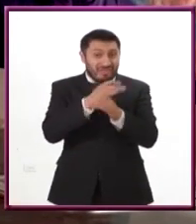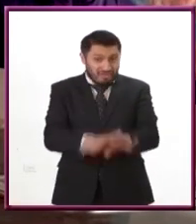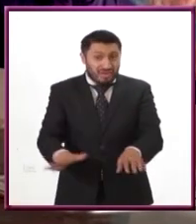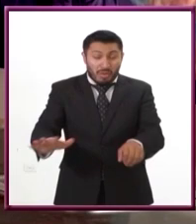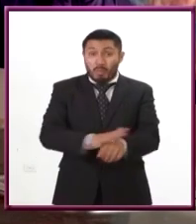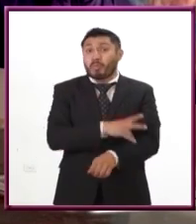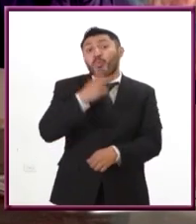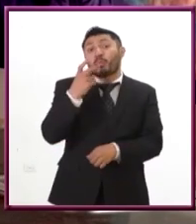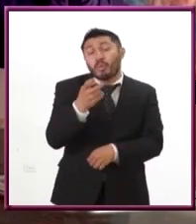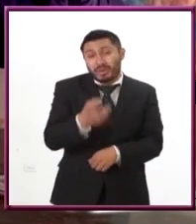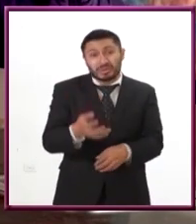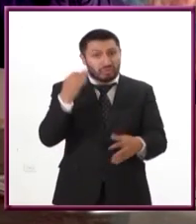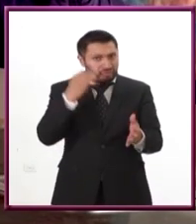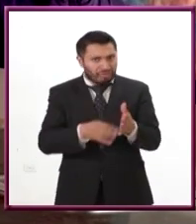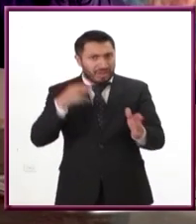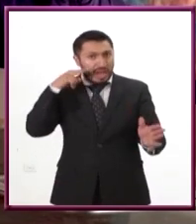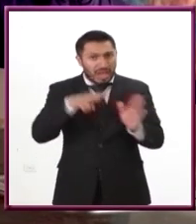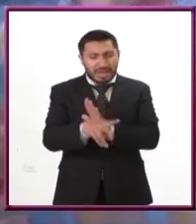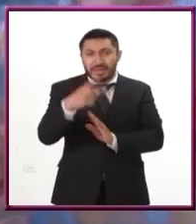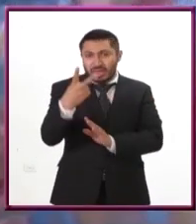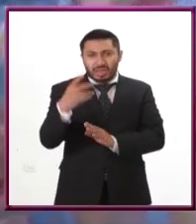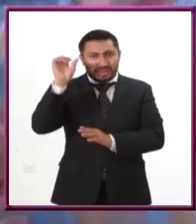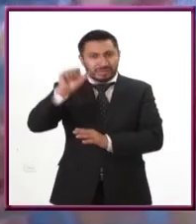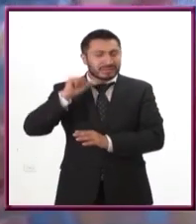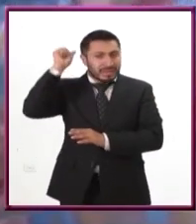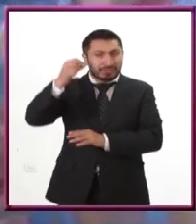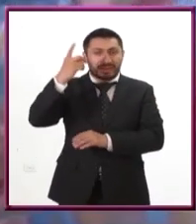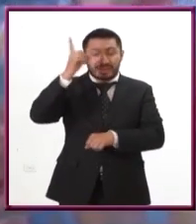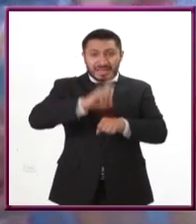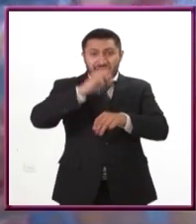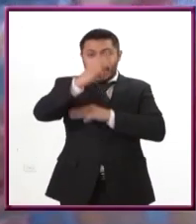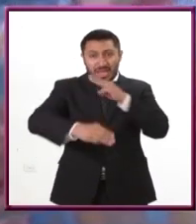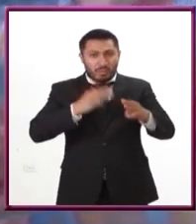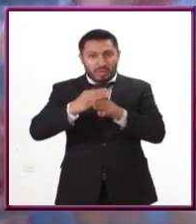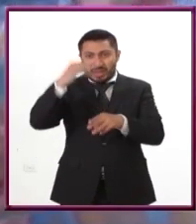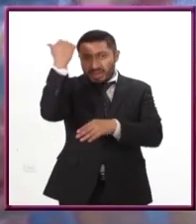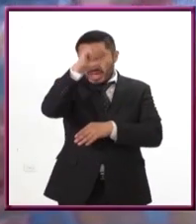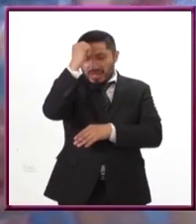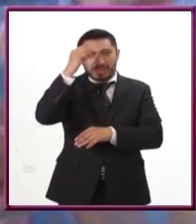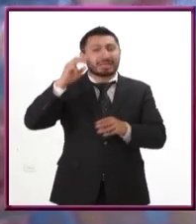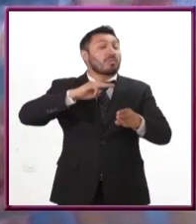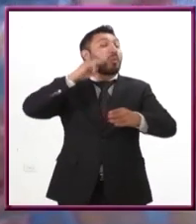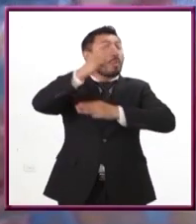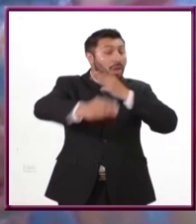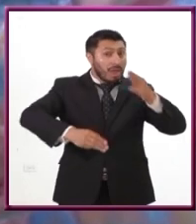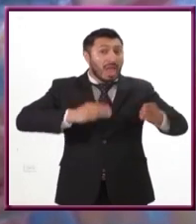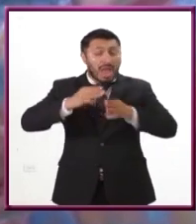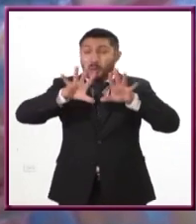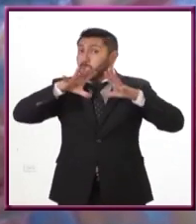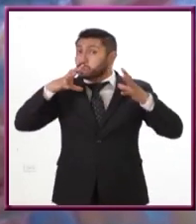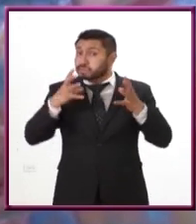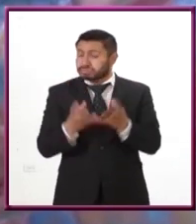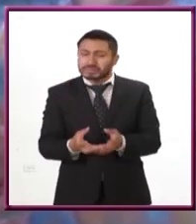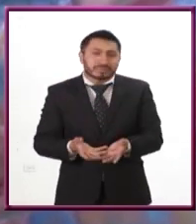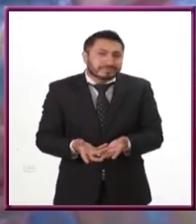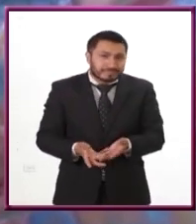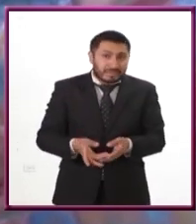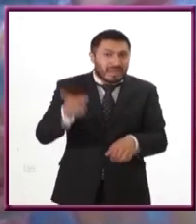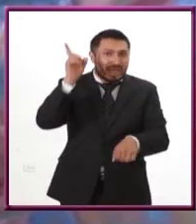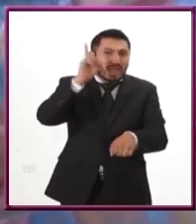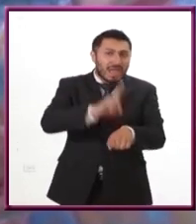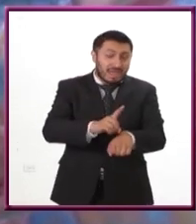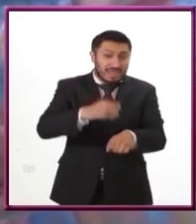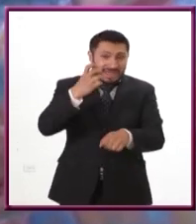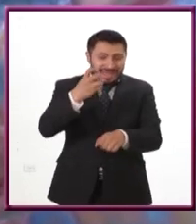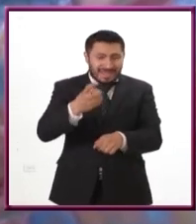falta de información y a esa falta de visibilidad, ¿no? El 2 de abril se conmemora el Día Mundial del Autismo, a nivel mundial, insisto, y